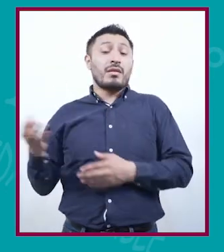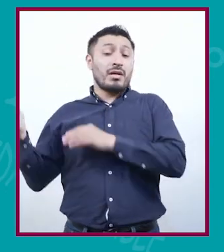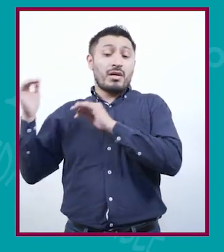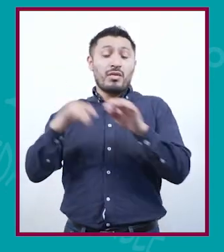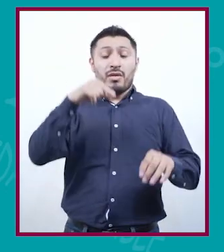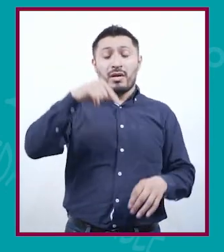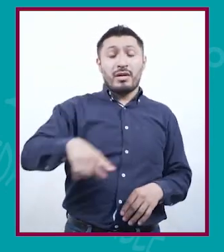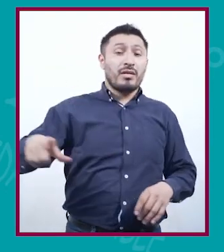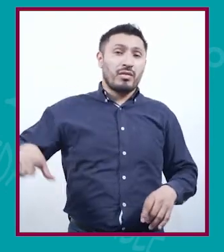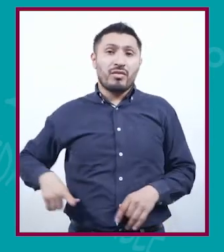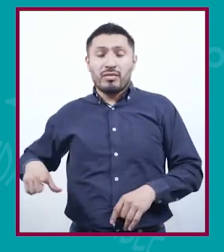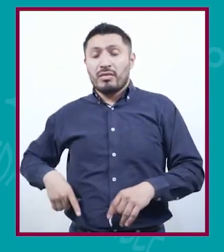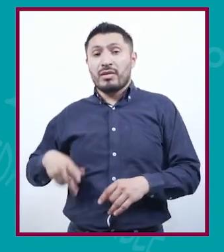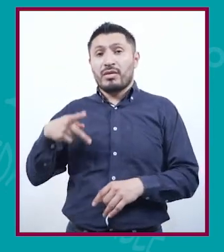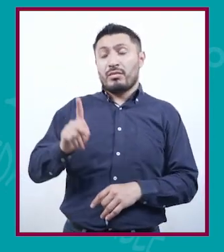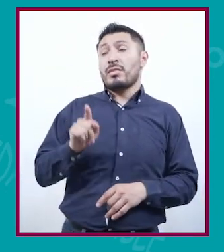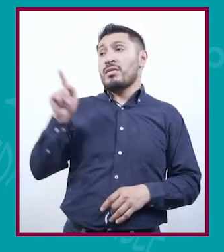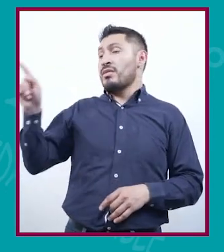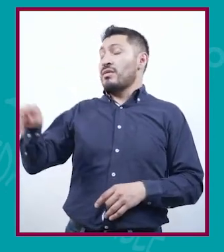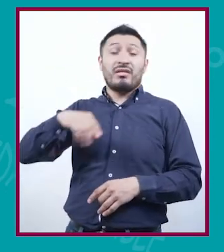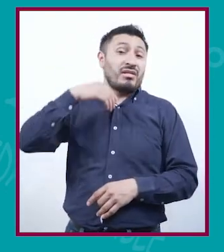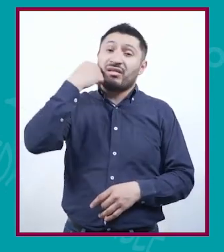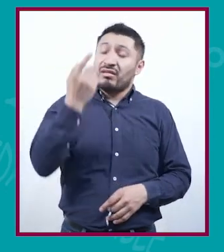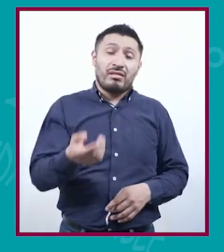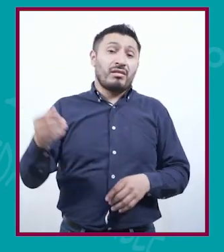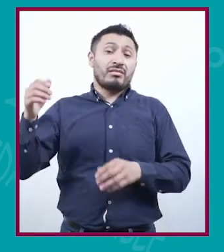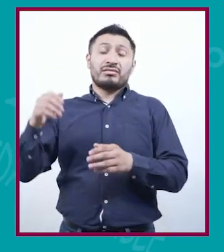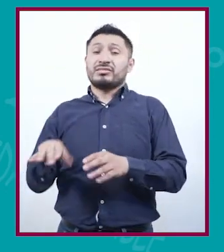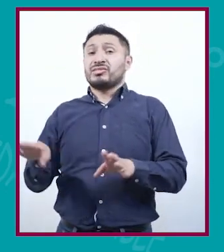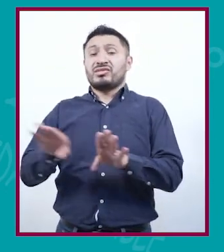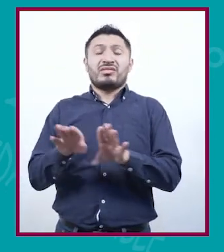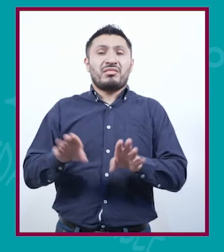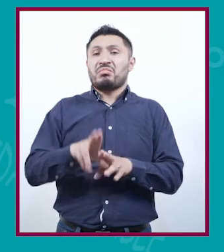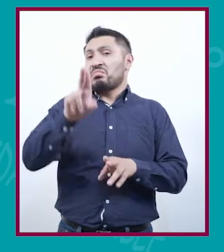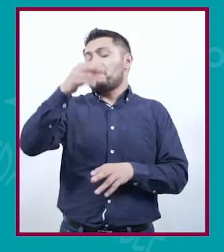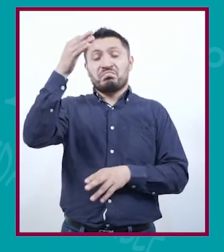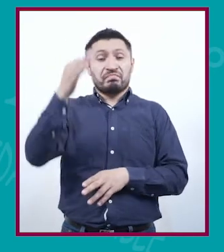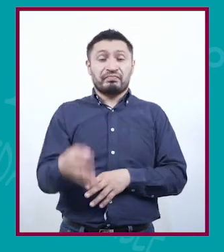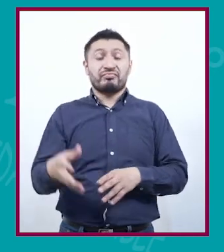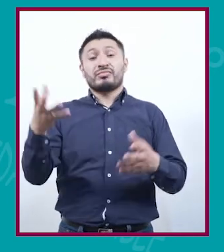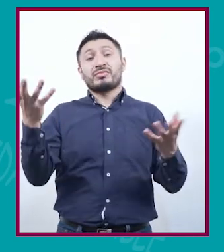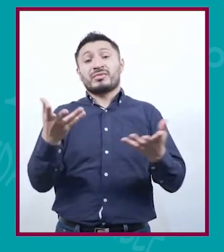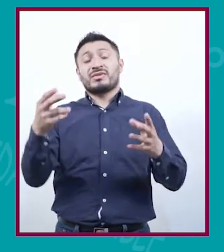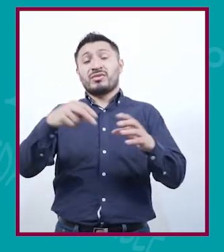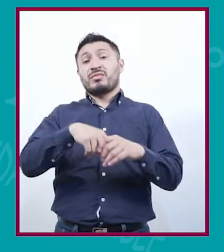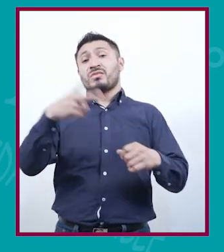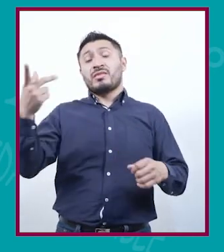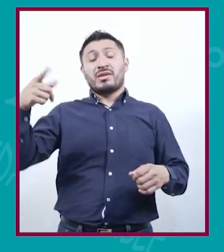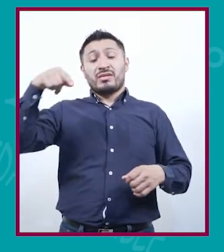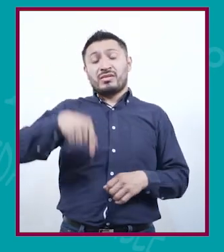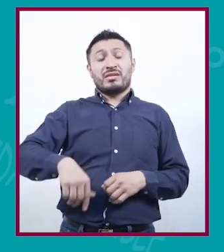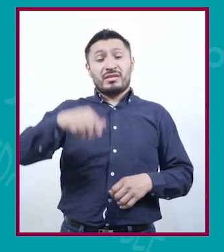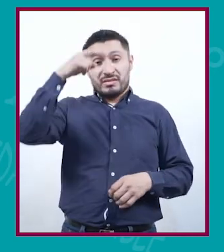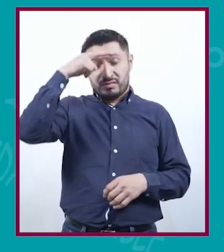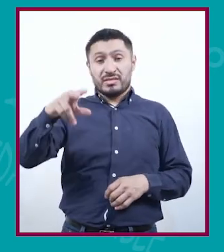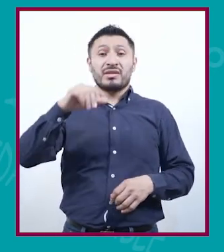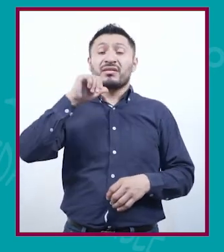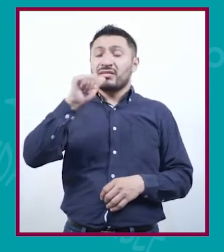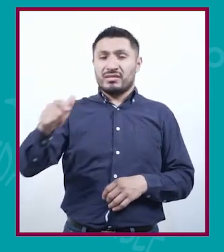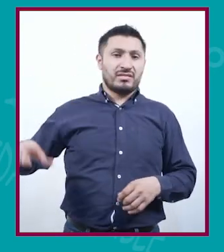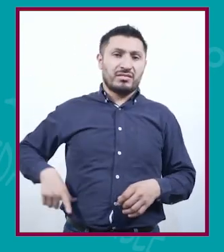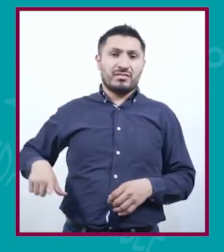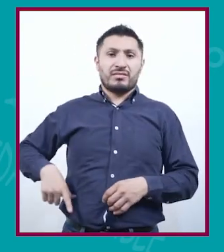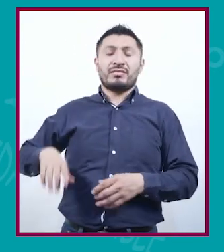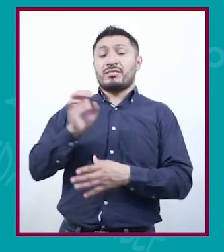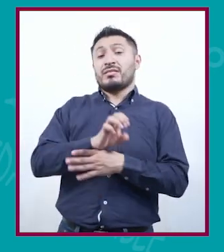a gobernar el Imperio Mexicano. En la medida en la que se rechaza esta solicitud, esta petición, entonces se crea un vacío de poder. Entonces,